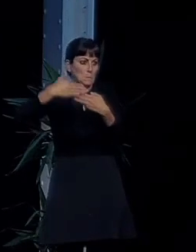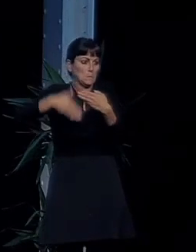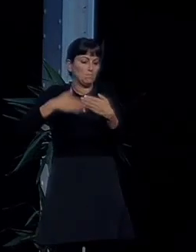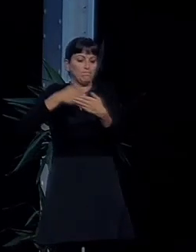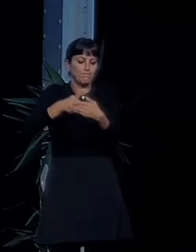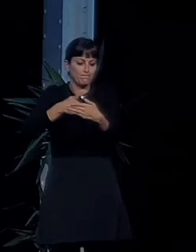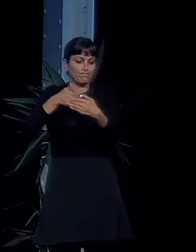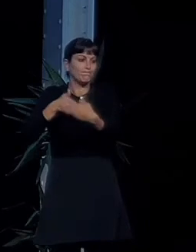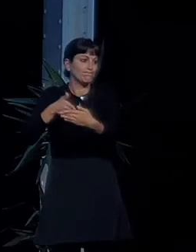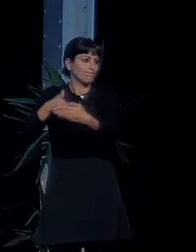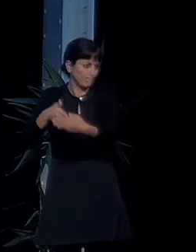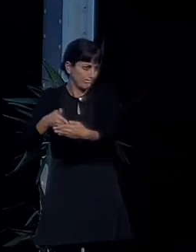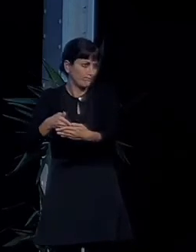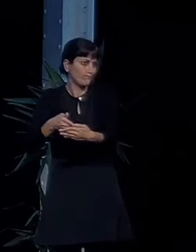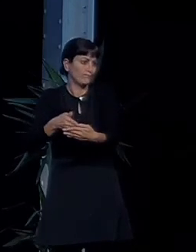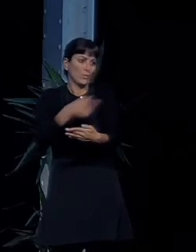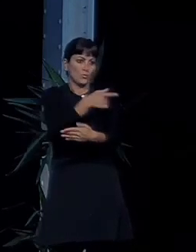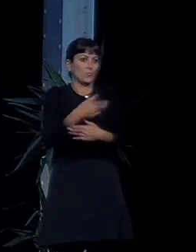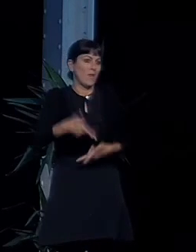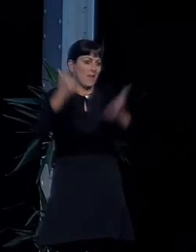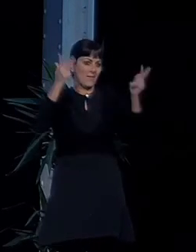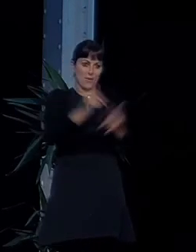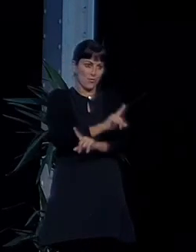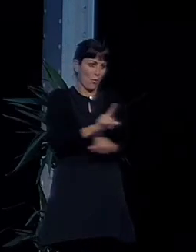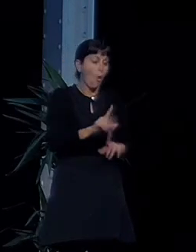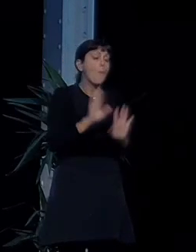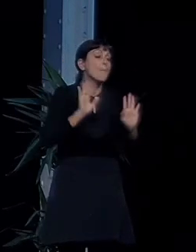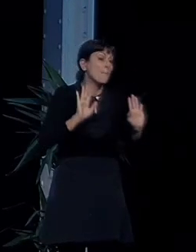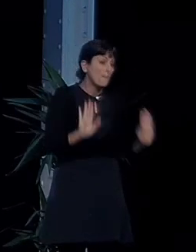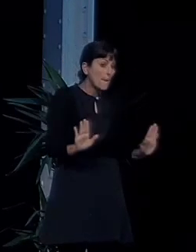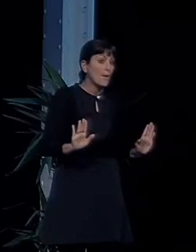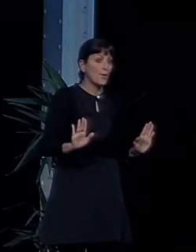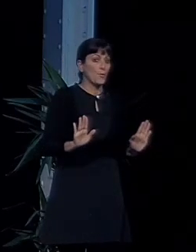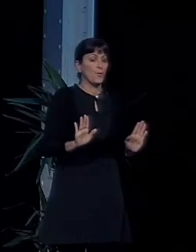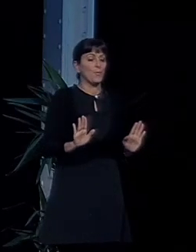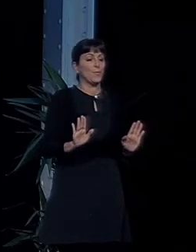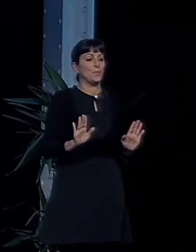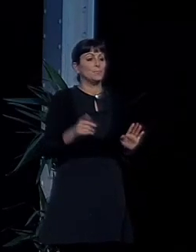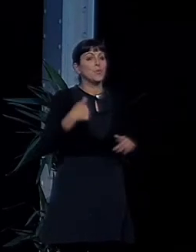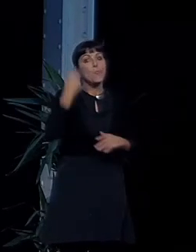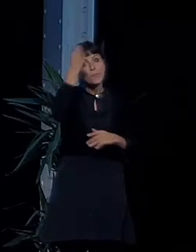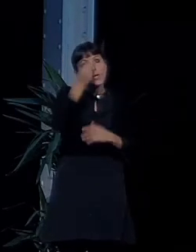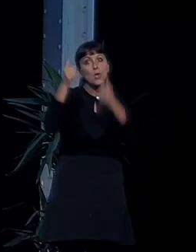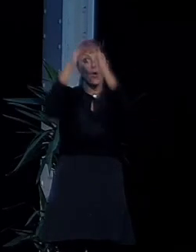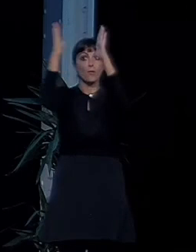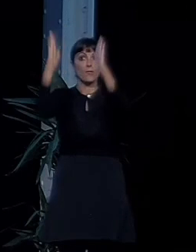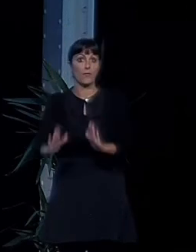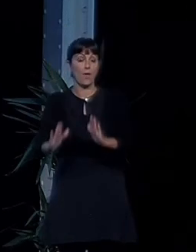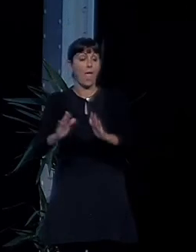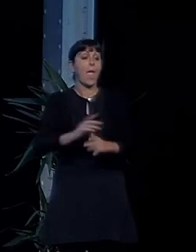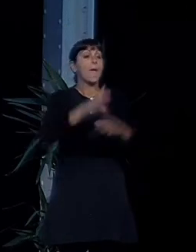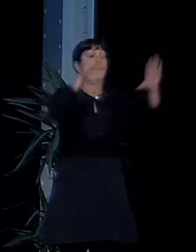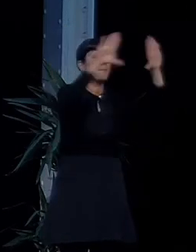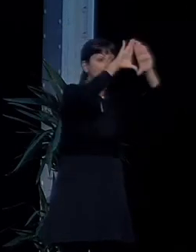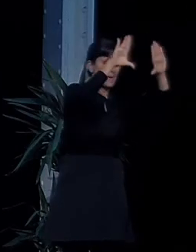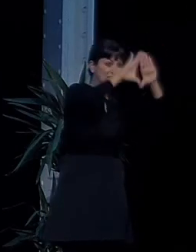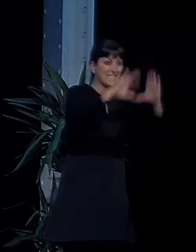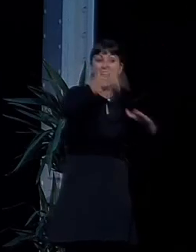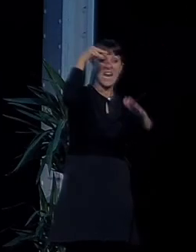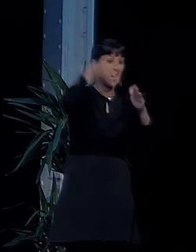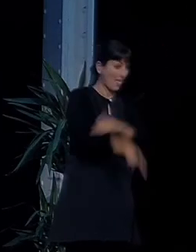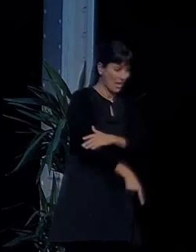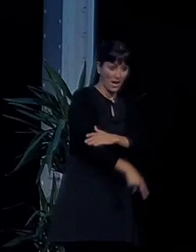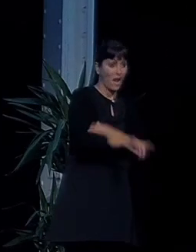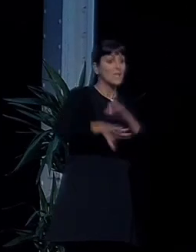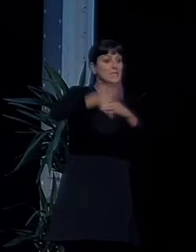como te gustaría, pero para mí una contrarrepresentación importante dentro de la institución es todas las compañeras feministas radicales que están dentro y